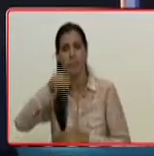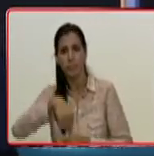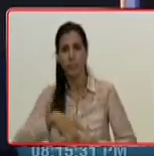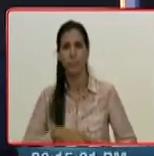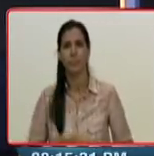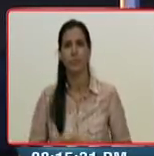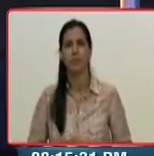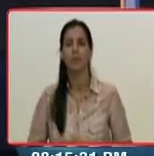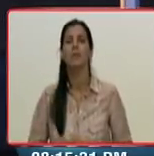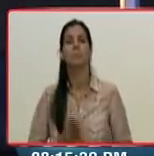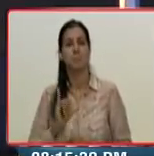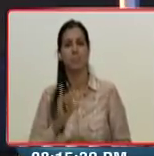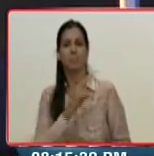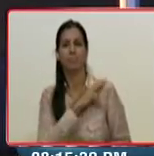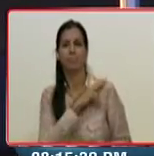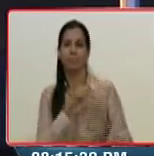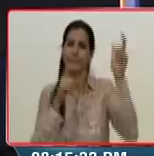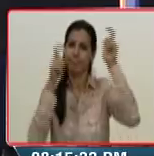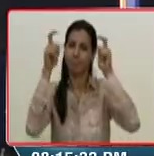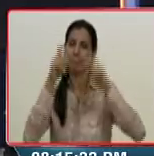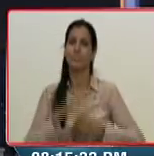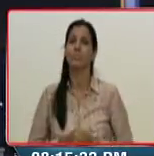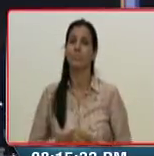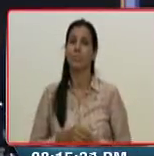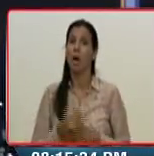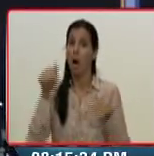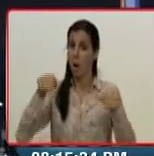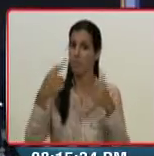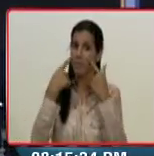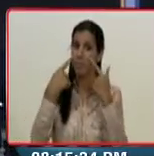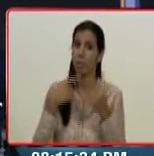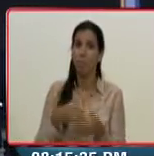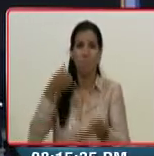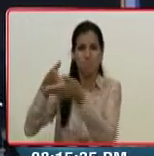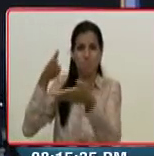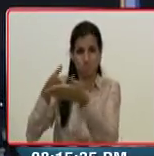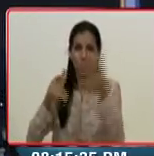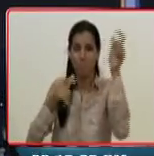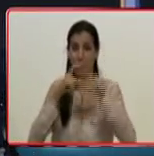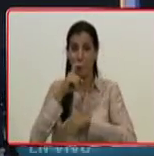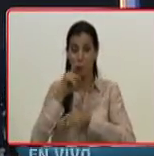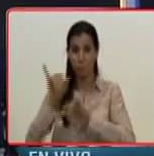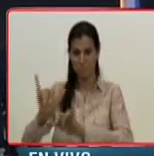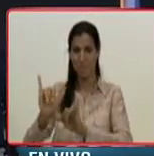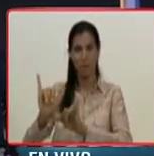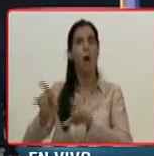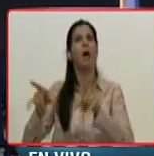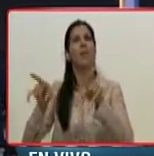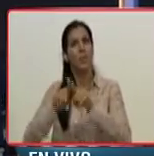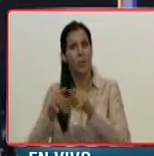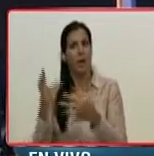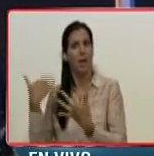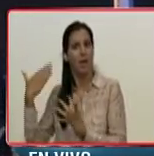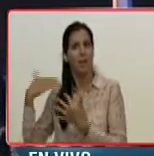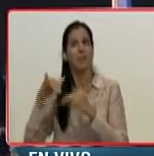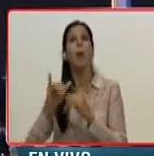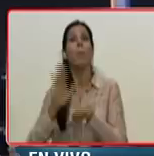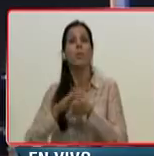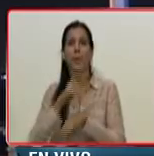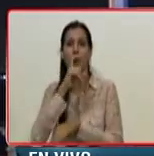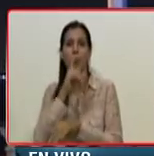el comandante Hugo Chávez. Si hoy hay ataques contra Nicolás Maduro, es precisamente por el hecho de mantener la línea trazada por el comandante Hugo